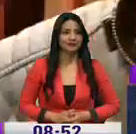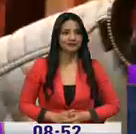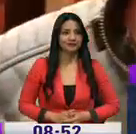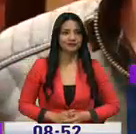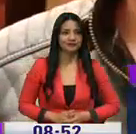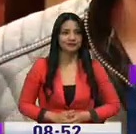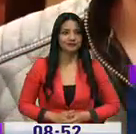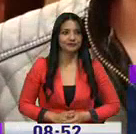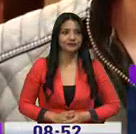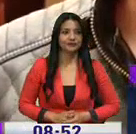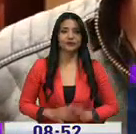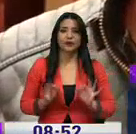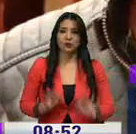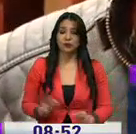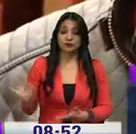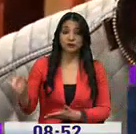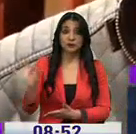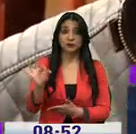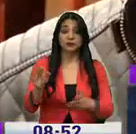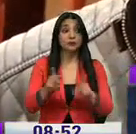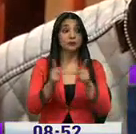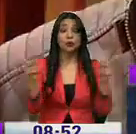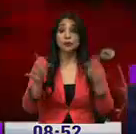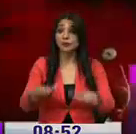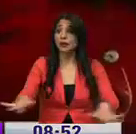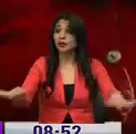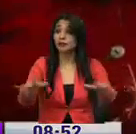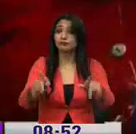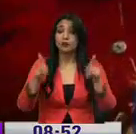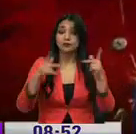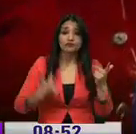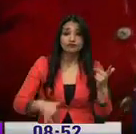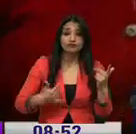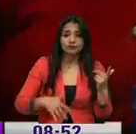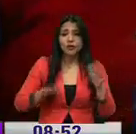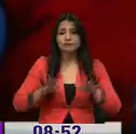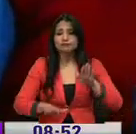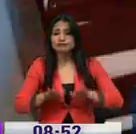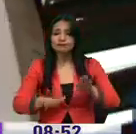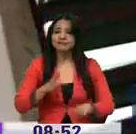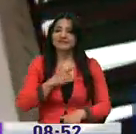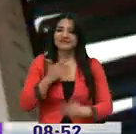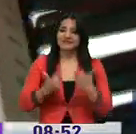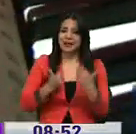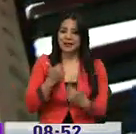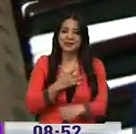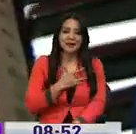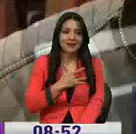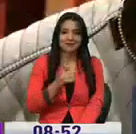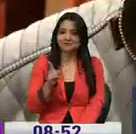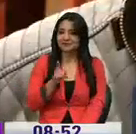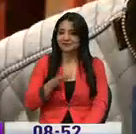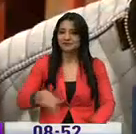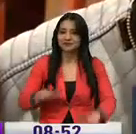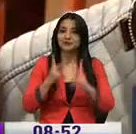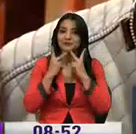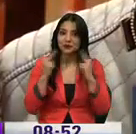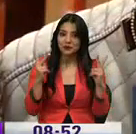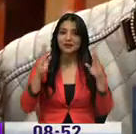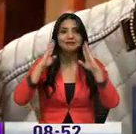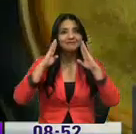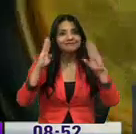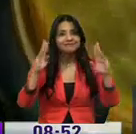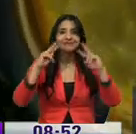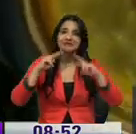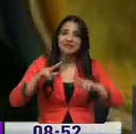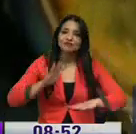se presenta ante un público se siente la alegría, contagiarse con el público que nos escucha, nos